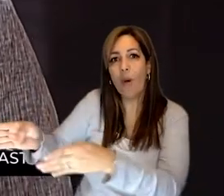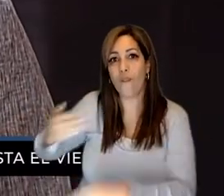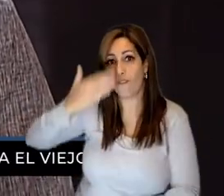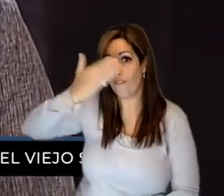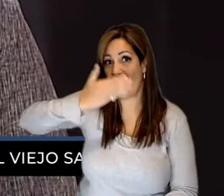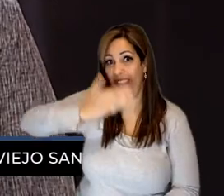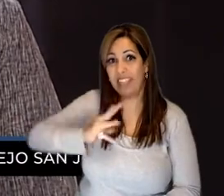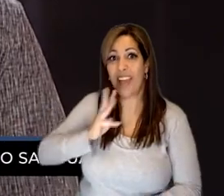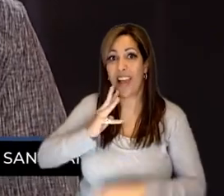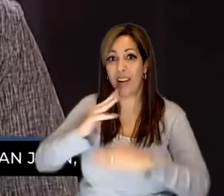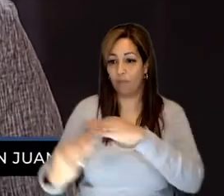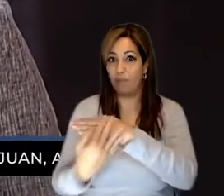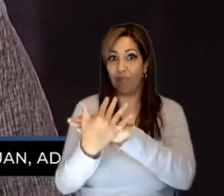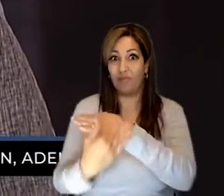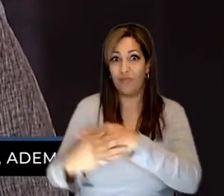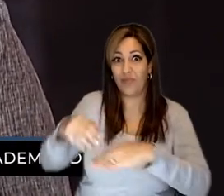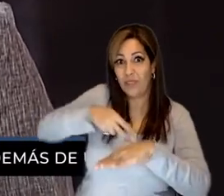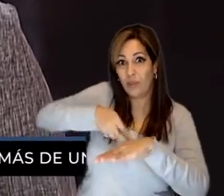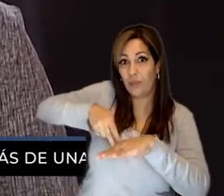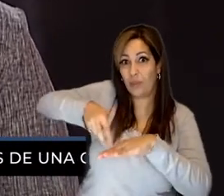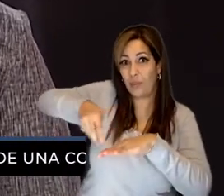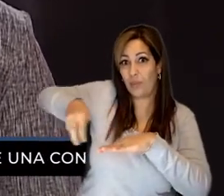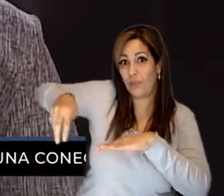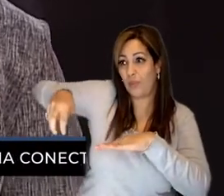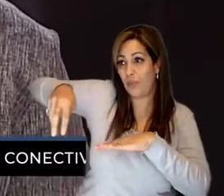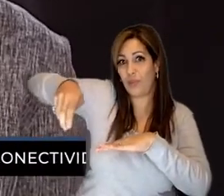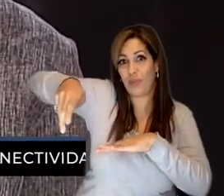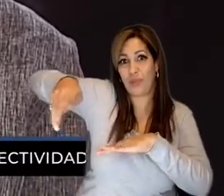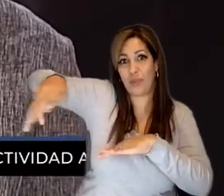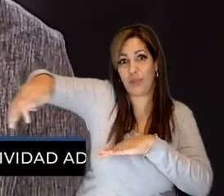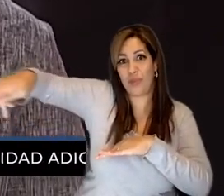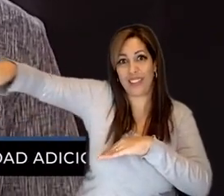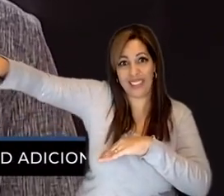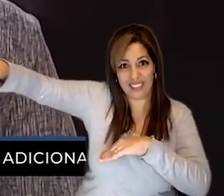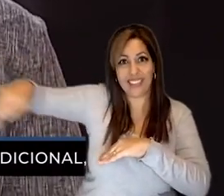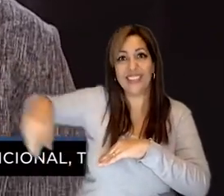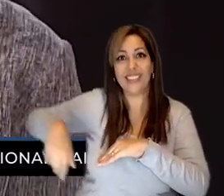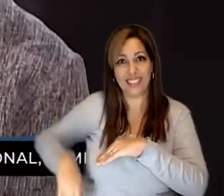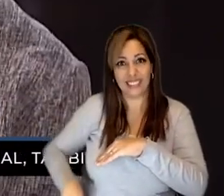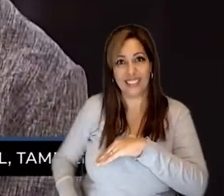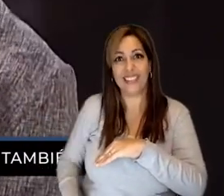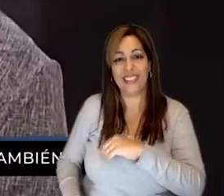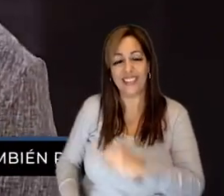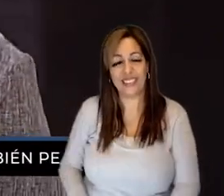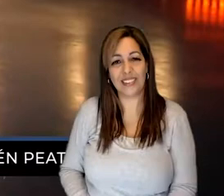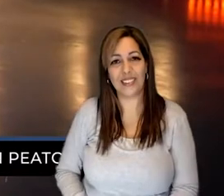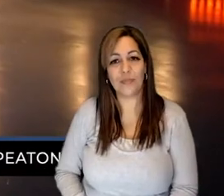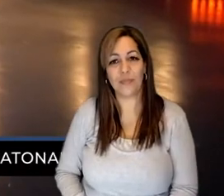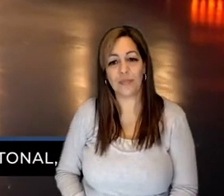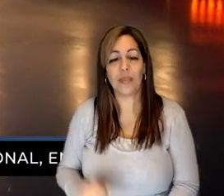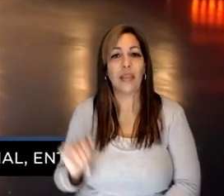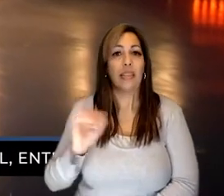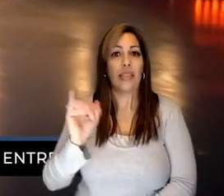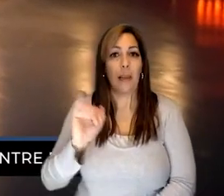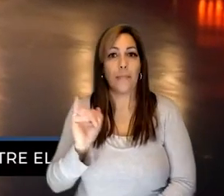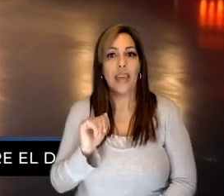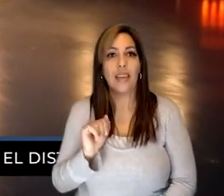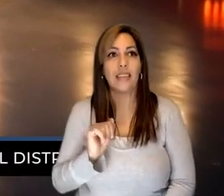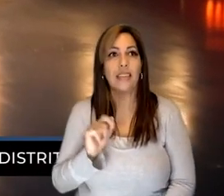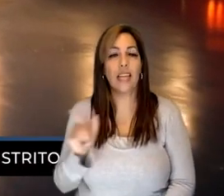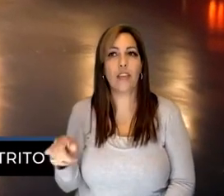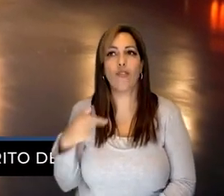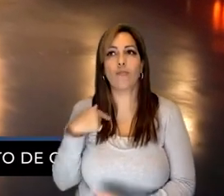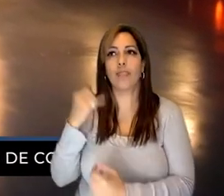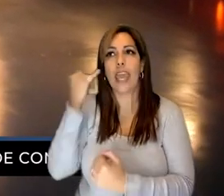frente al agua donde las personas pues van a poder caminar todo ese tramo de esa ruta que te menciono. Okay. De igual manera, el Navy